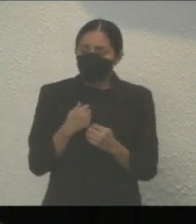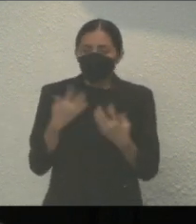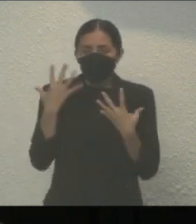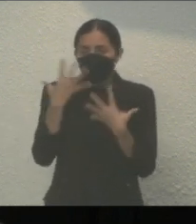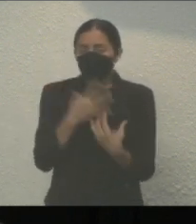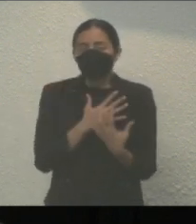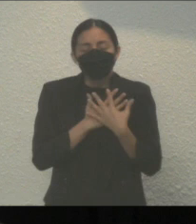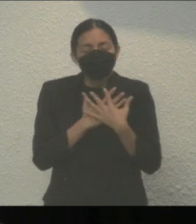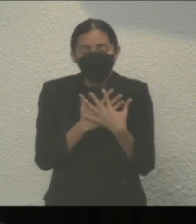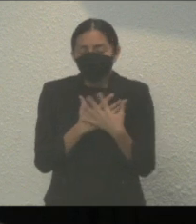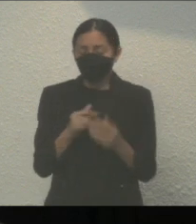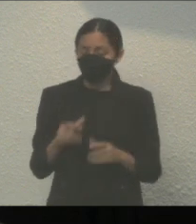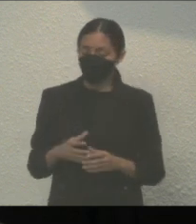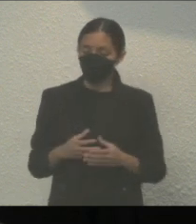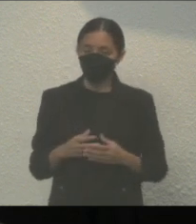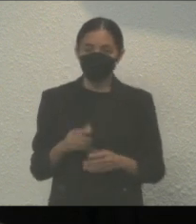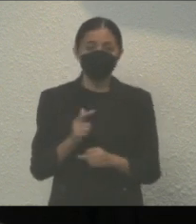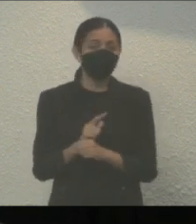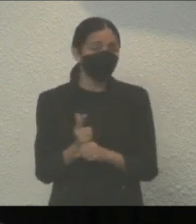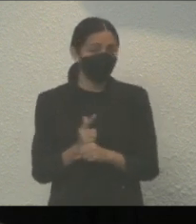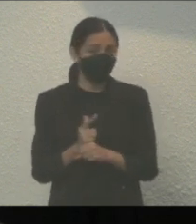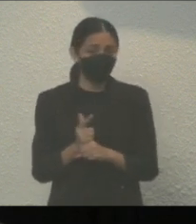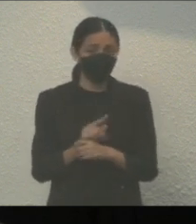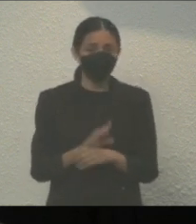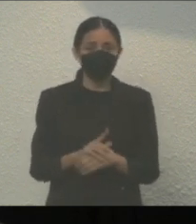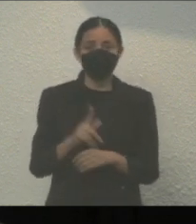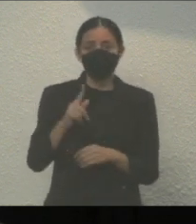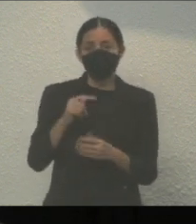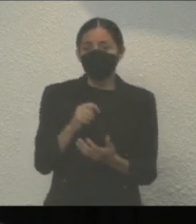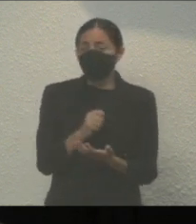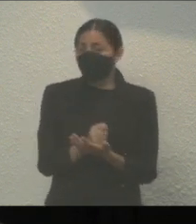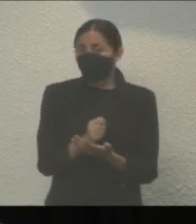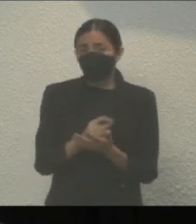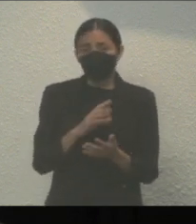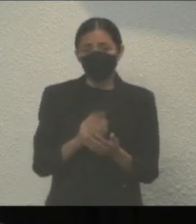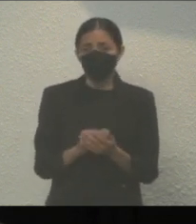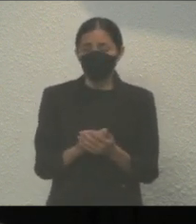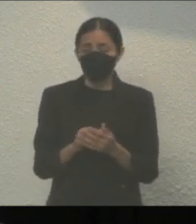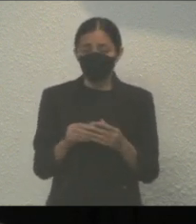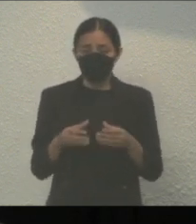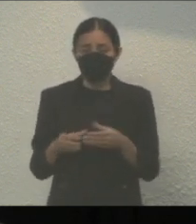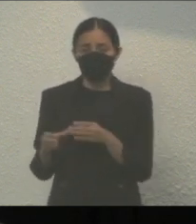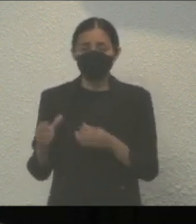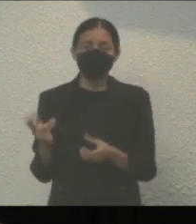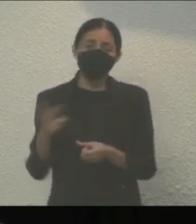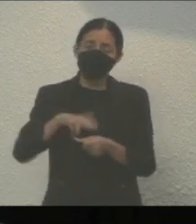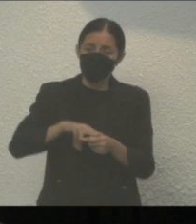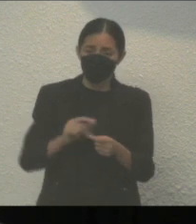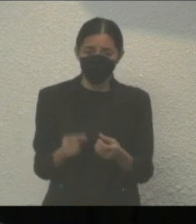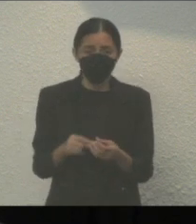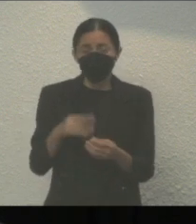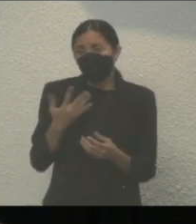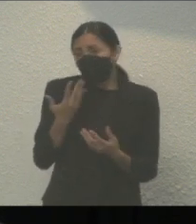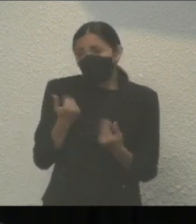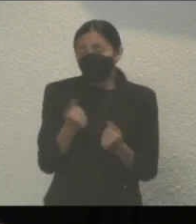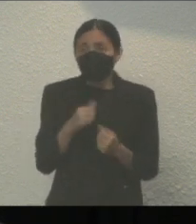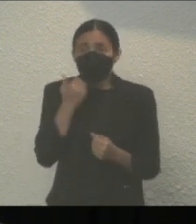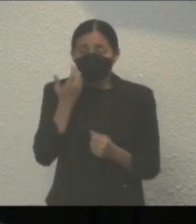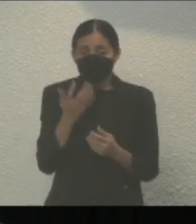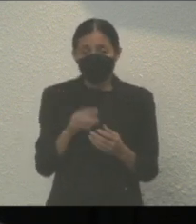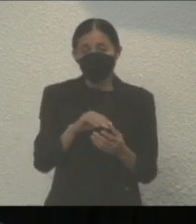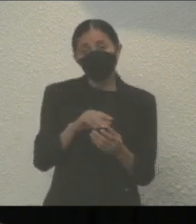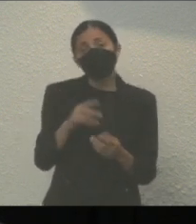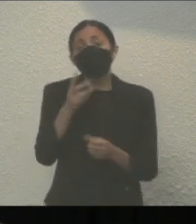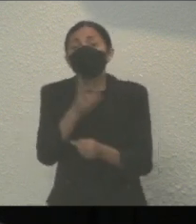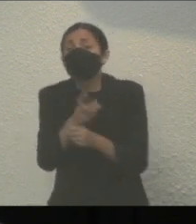servir. A mi terapia intensiva, ¿qué puedo decir? ¿Cómo no querer mi lugar de trabajo si es mi segundo